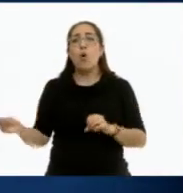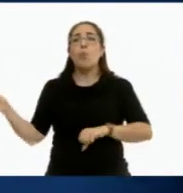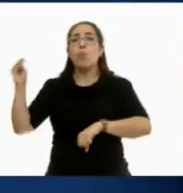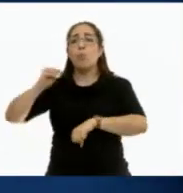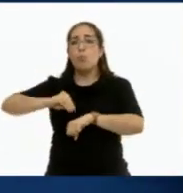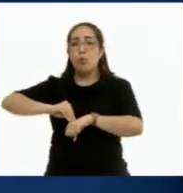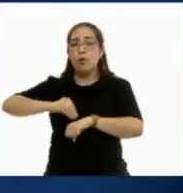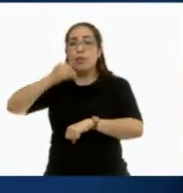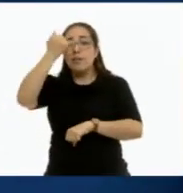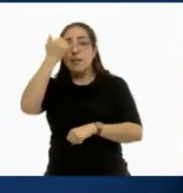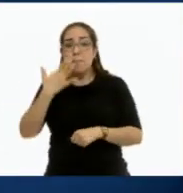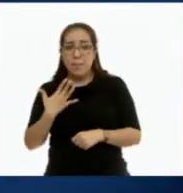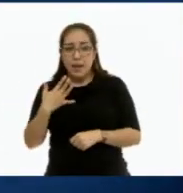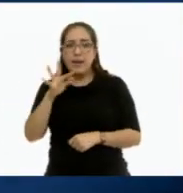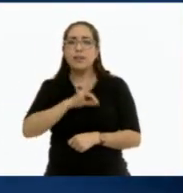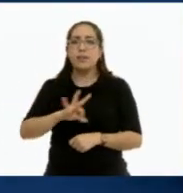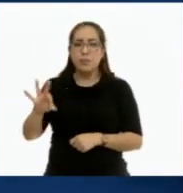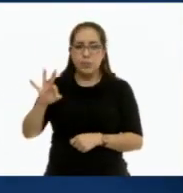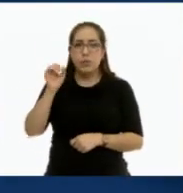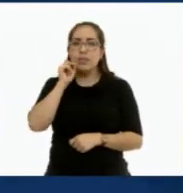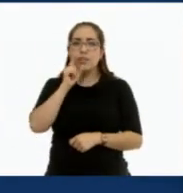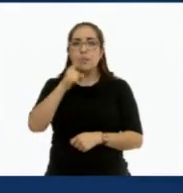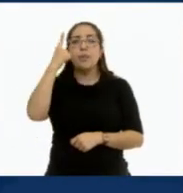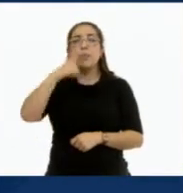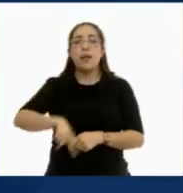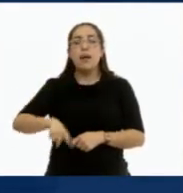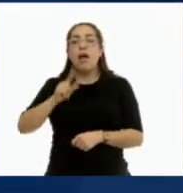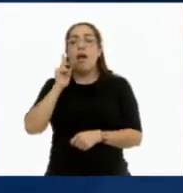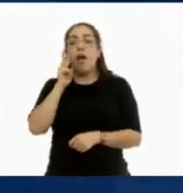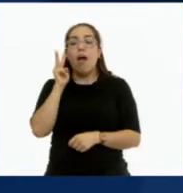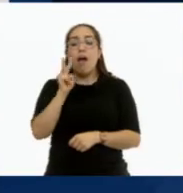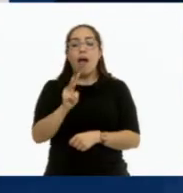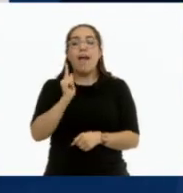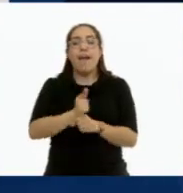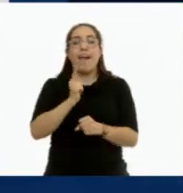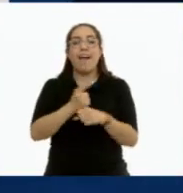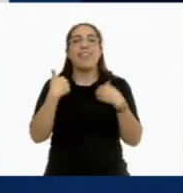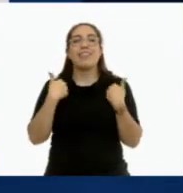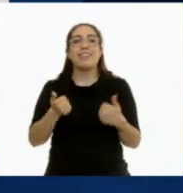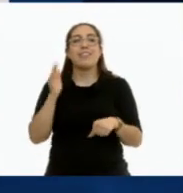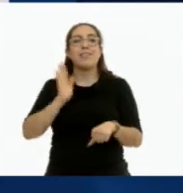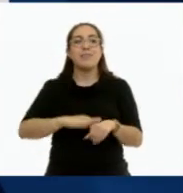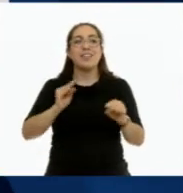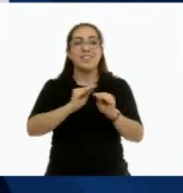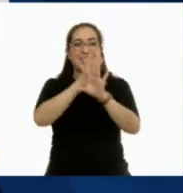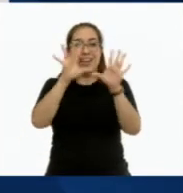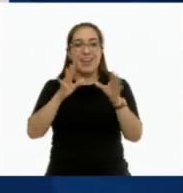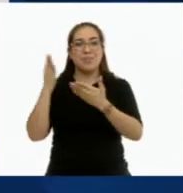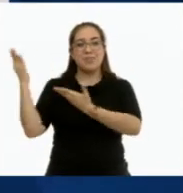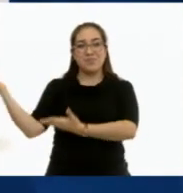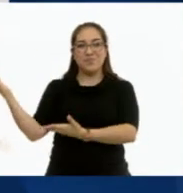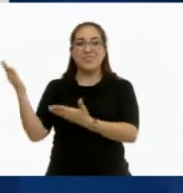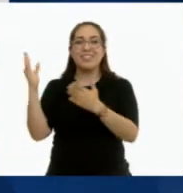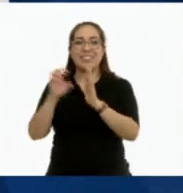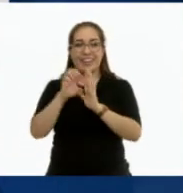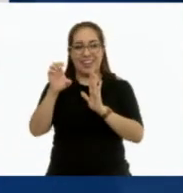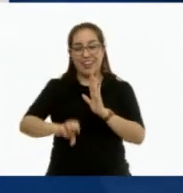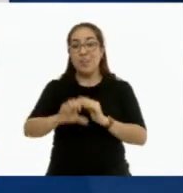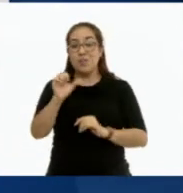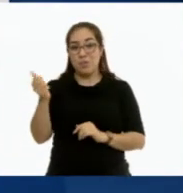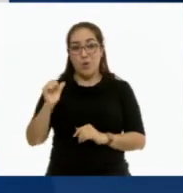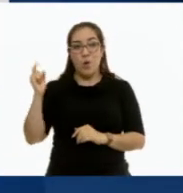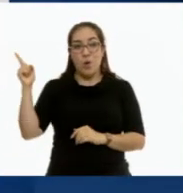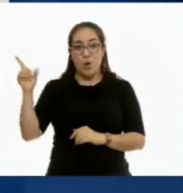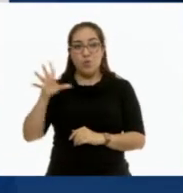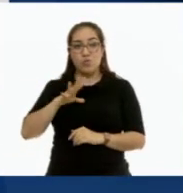algunas imágenes para que te ayuden a comprender mejor la información que tienes. Y ahí está otro ejemplo. Tenemos